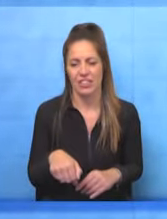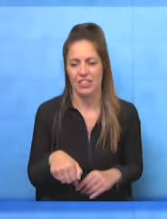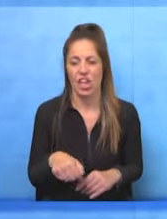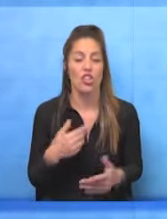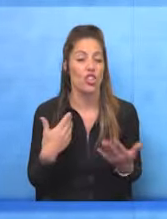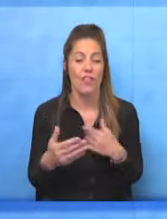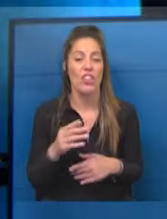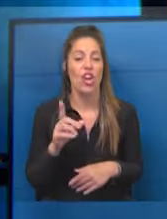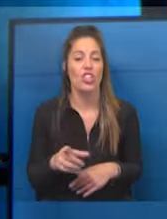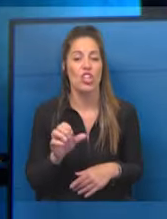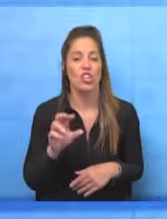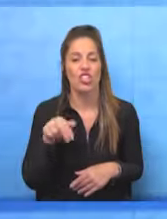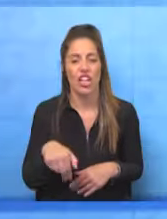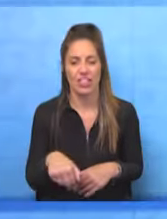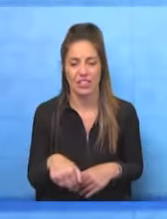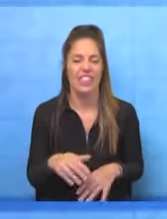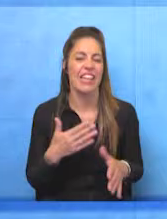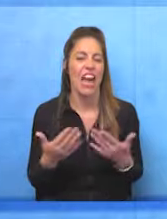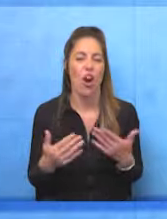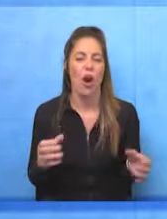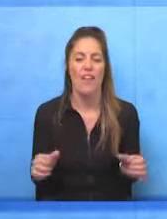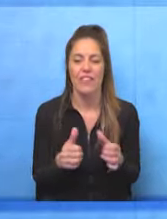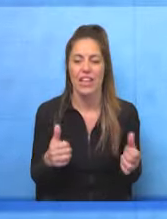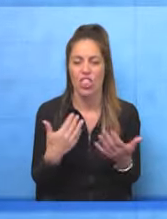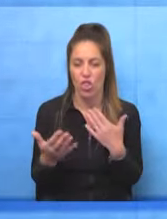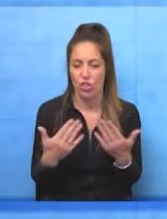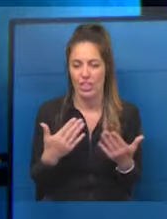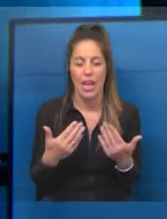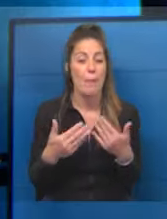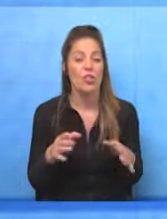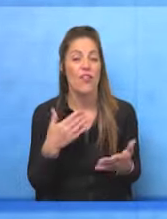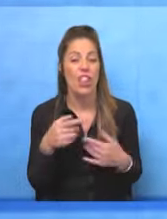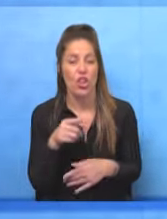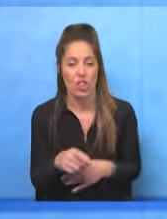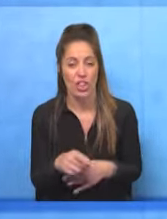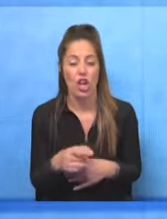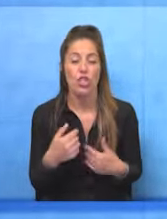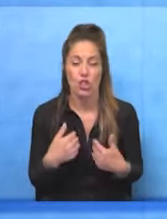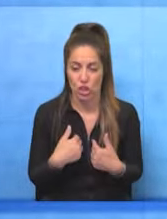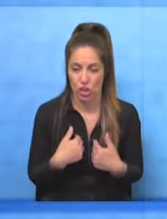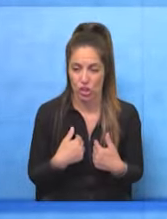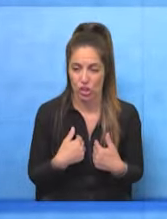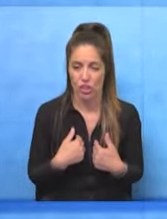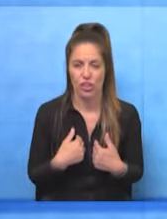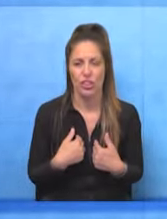hablando joran usted está hablando joran qué hao hablando de joran arrancó hablando de él hablé yo